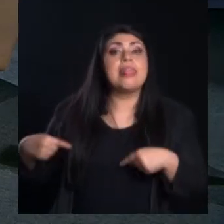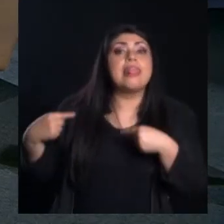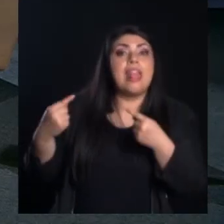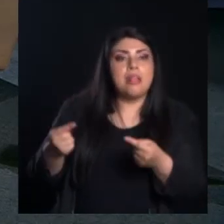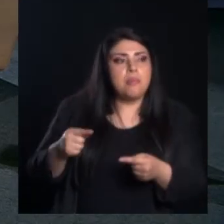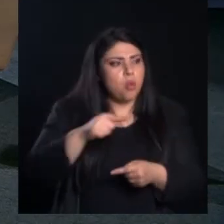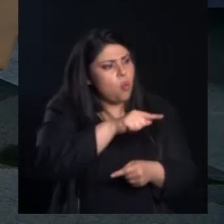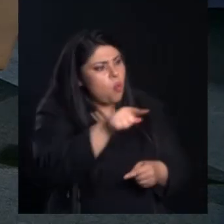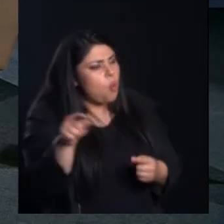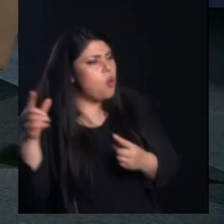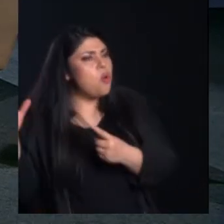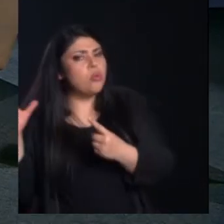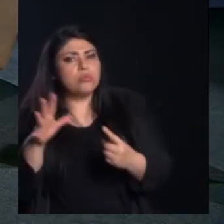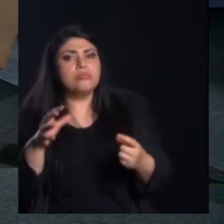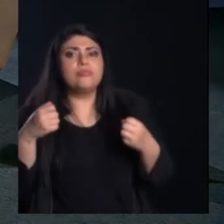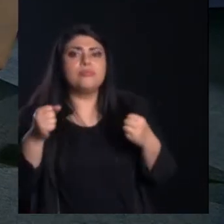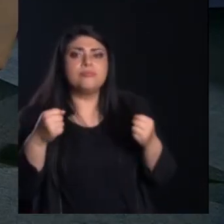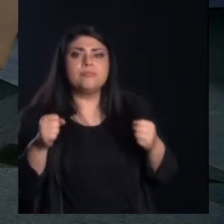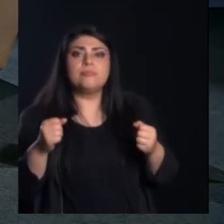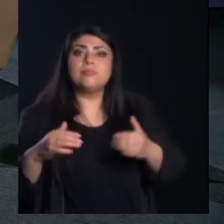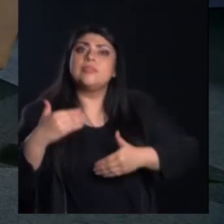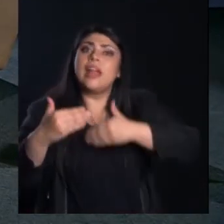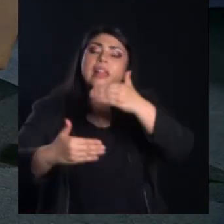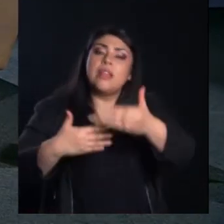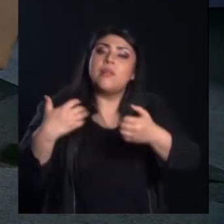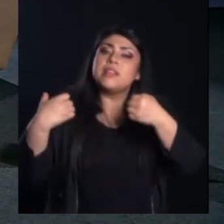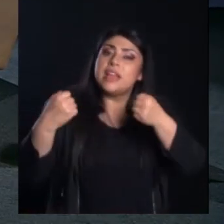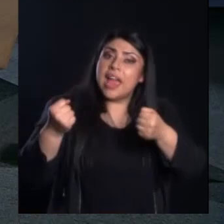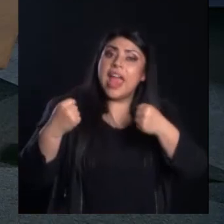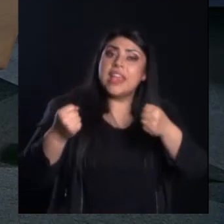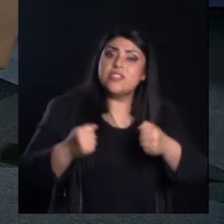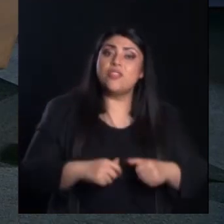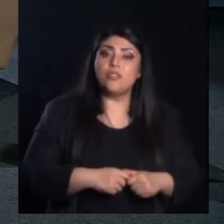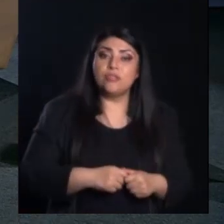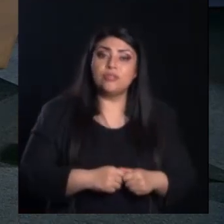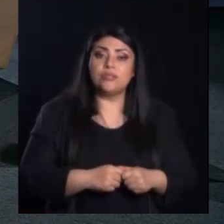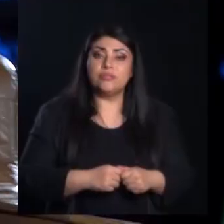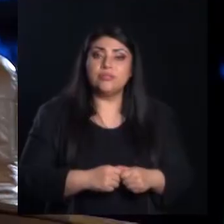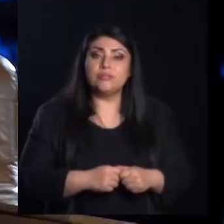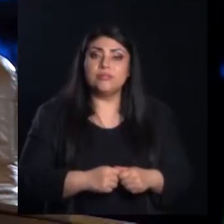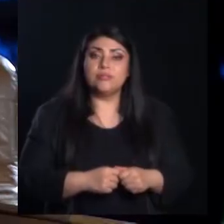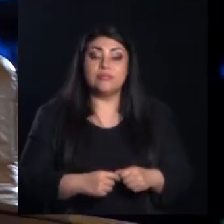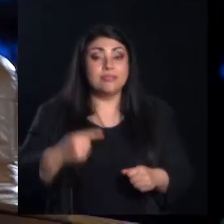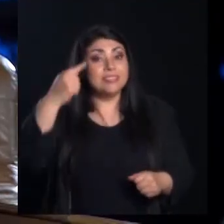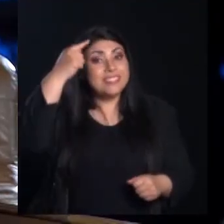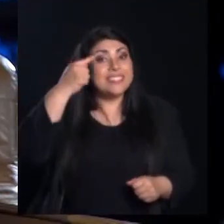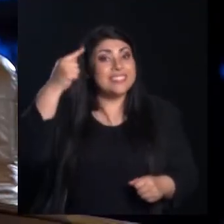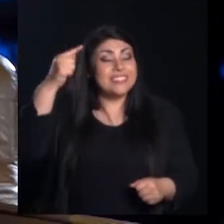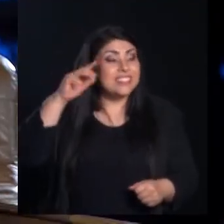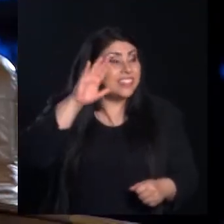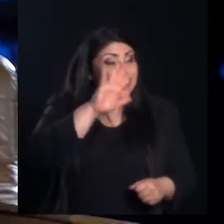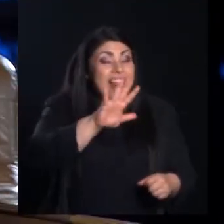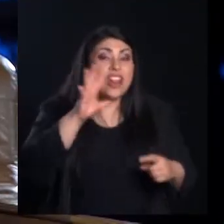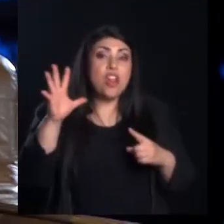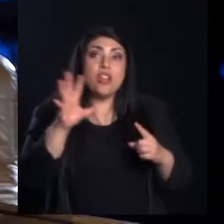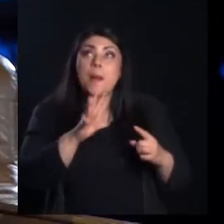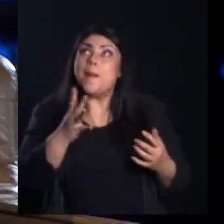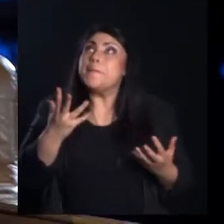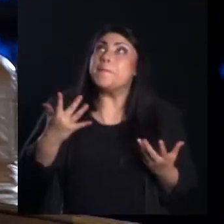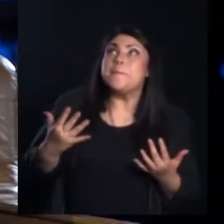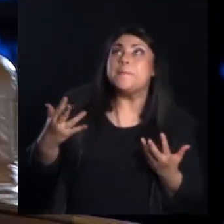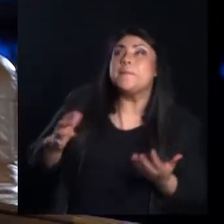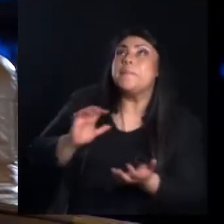hacerlo y luego nos encontramos en hechos ese día donde ellos están esperando la promesa